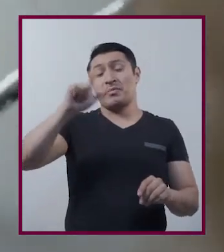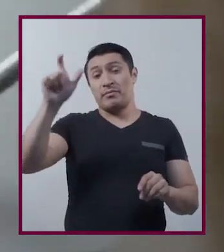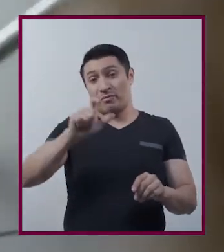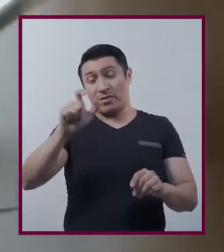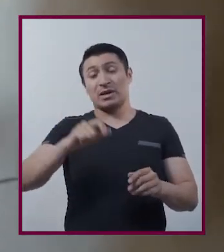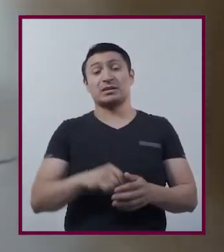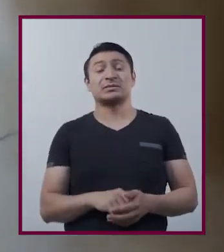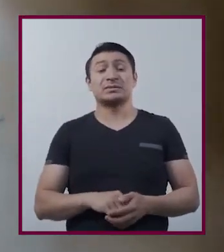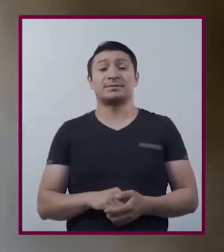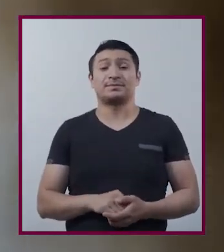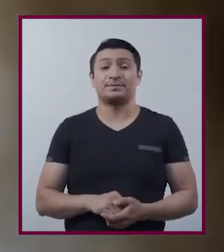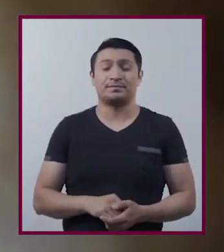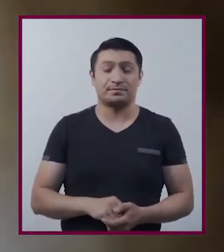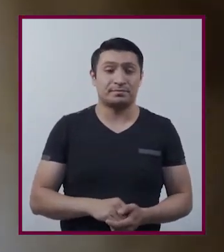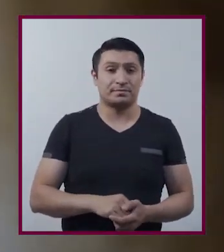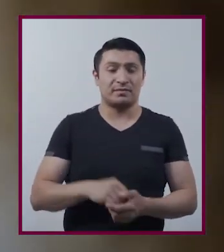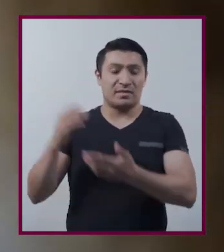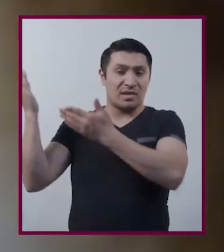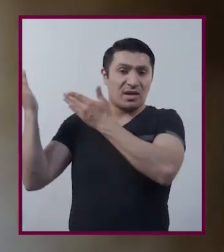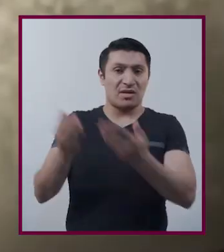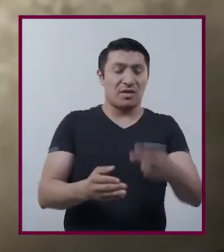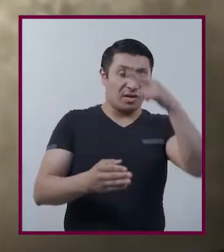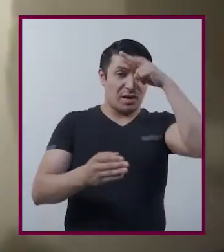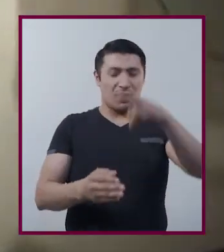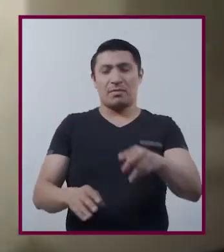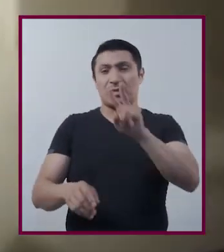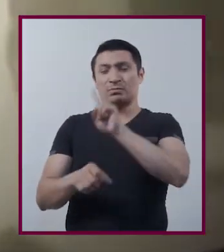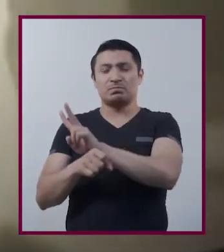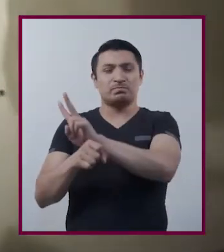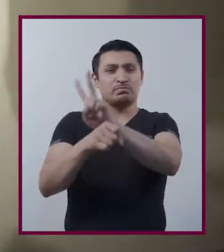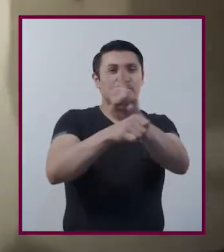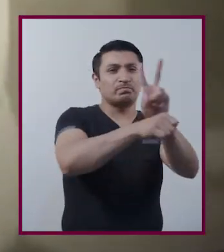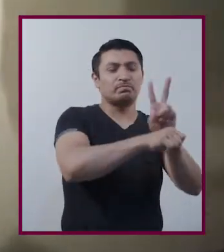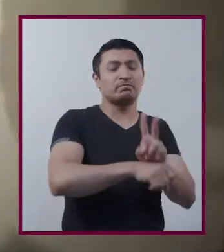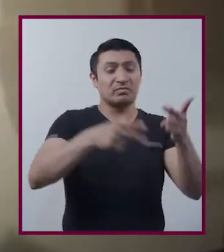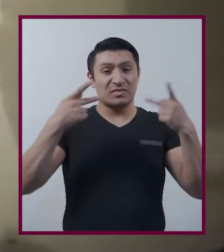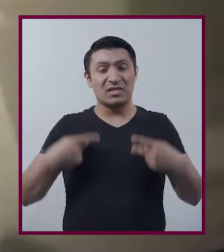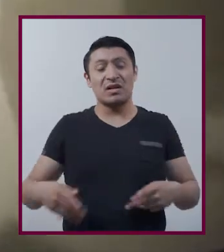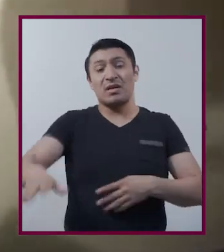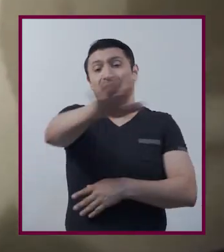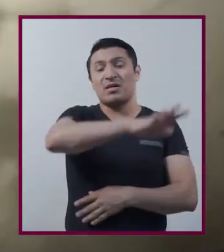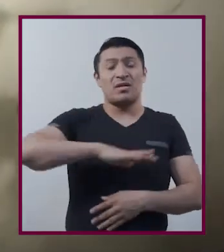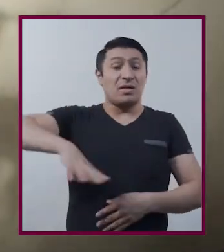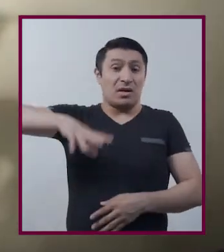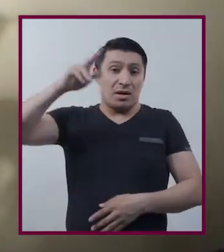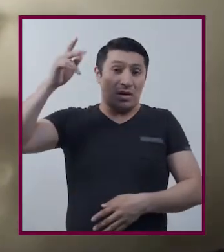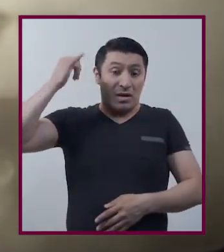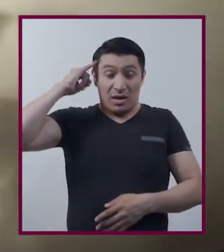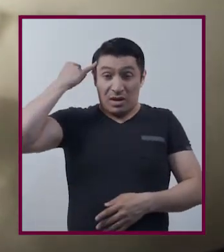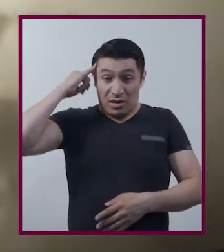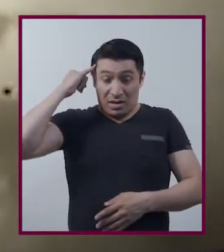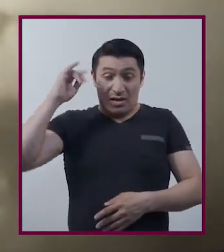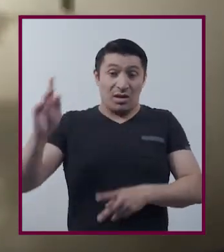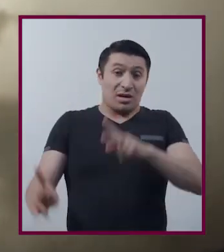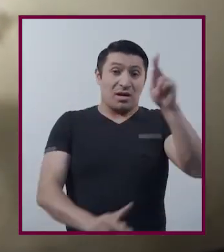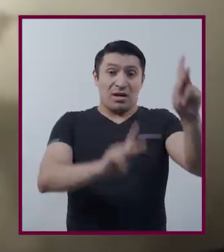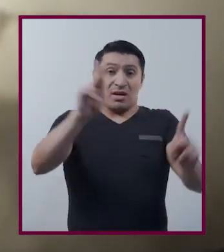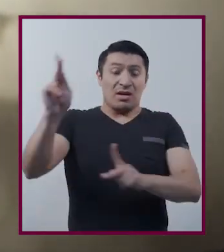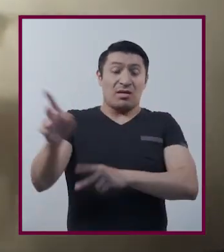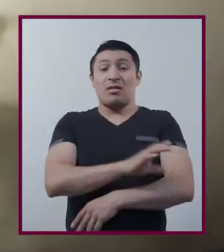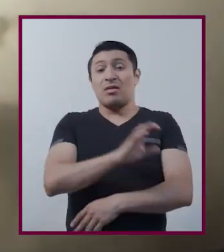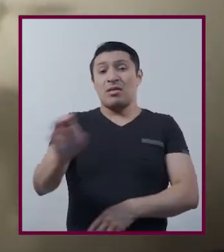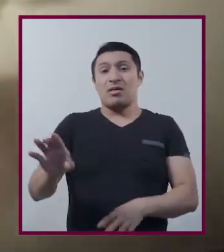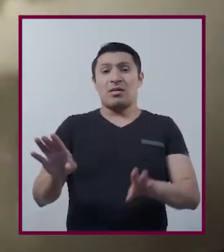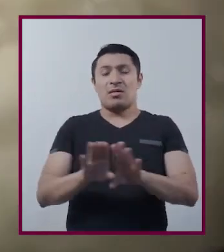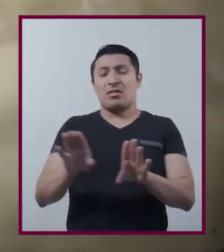por el mismo Maximiliano de Habsburgo, quien al llegar a México observó que la mayoría de su población era rural,